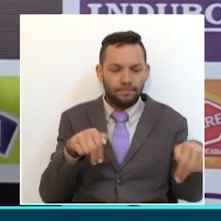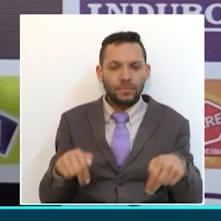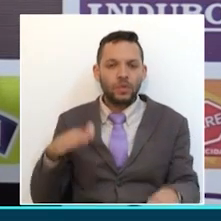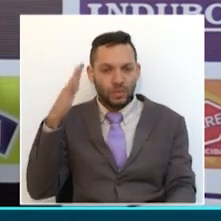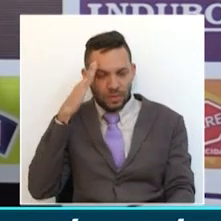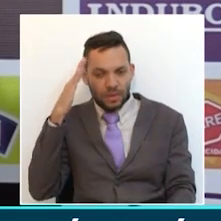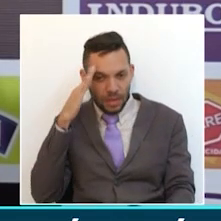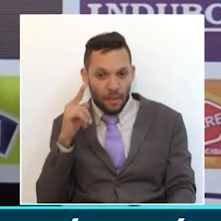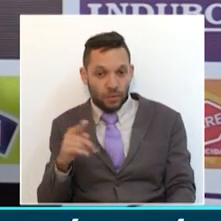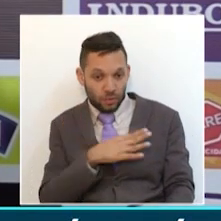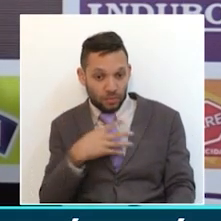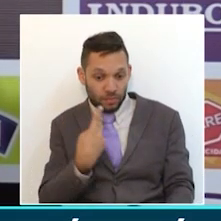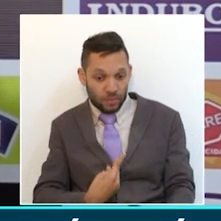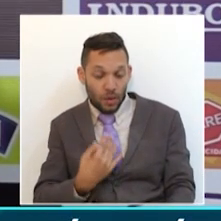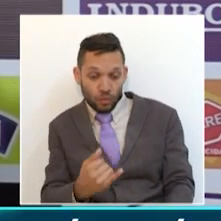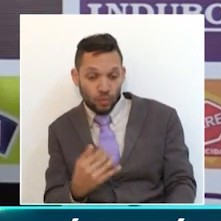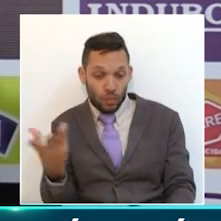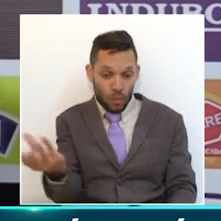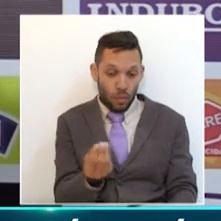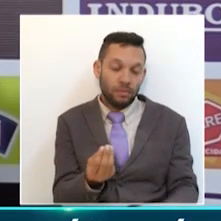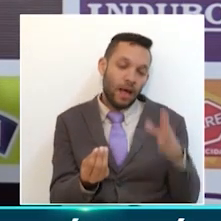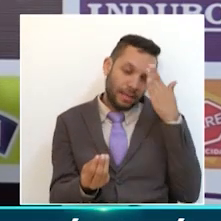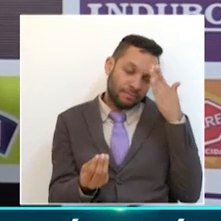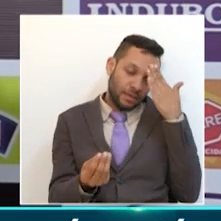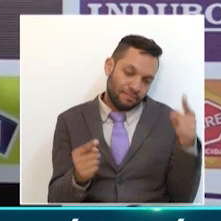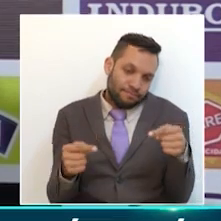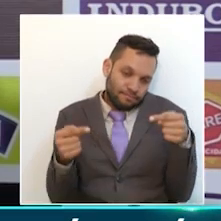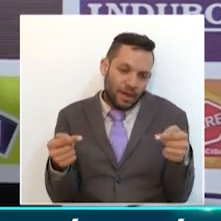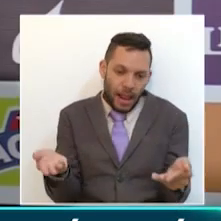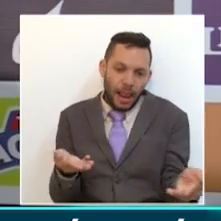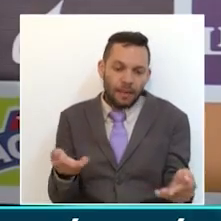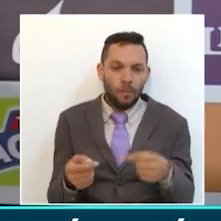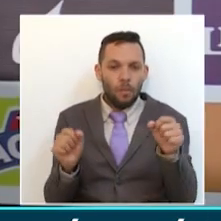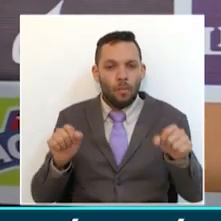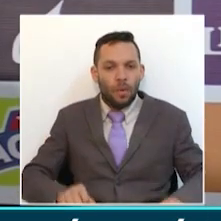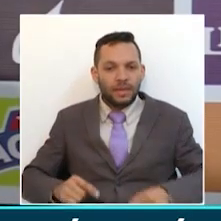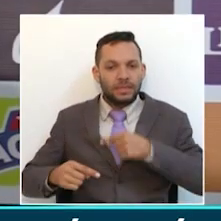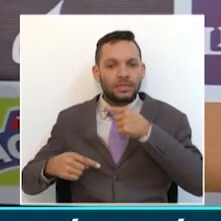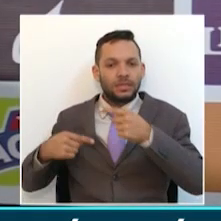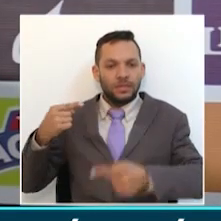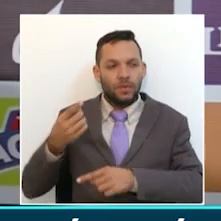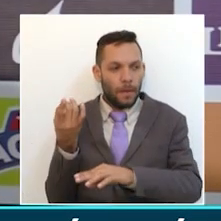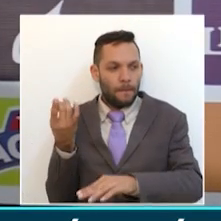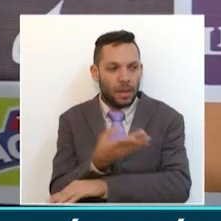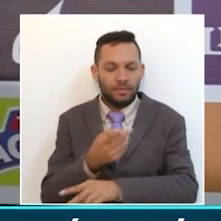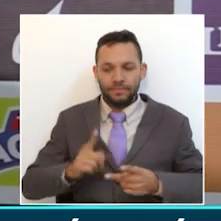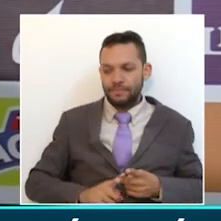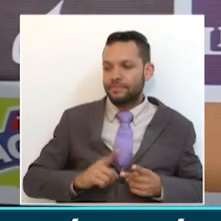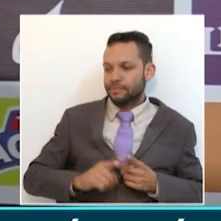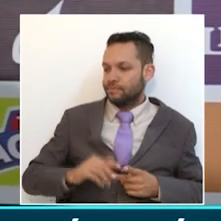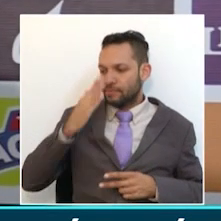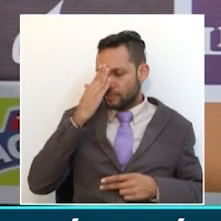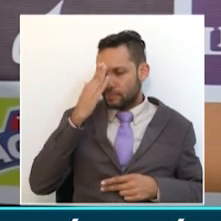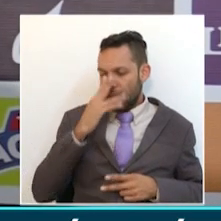fácil, pero que con el grupo que tenemos podemos hacer historia. Chico, partido muy complicado, rival